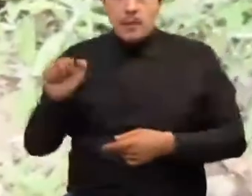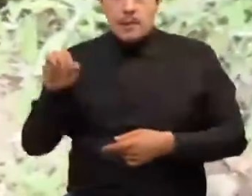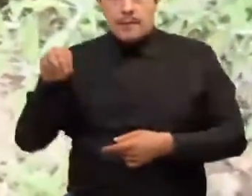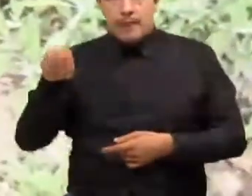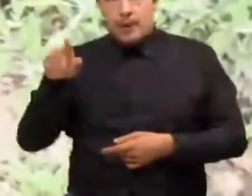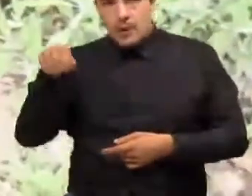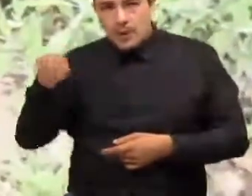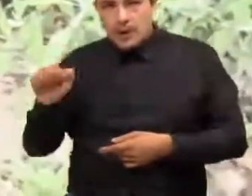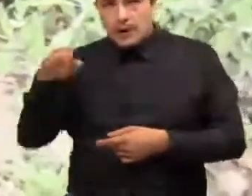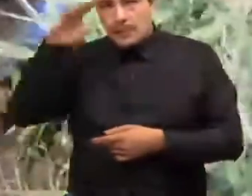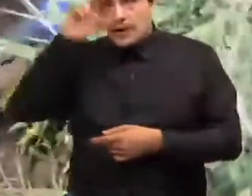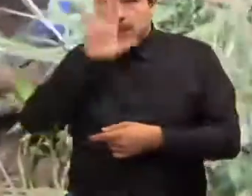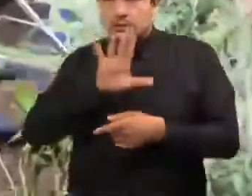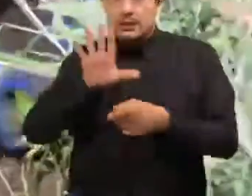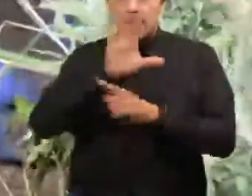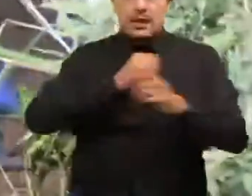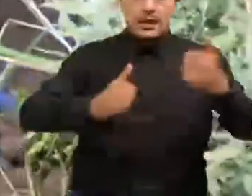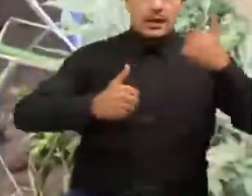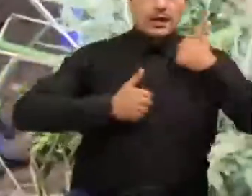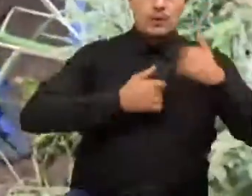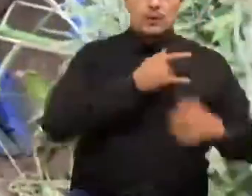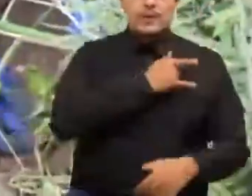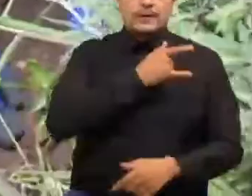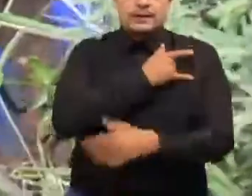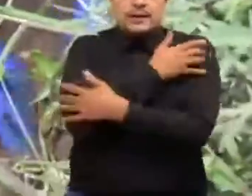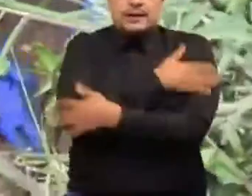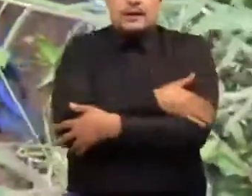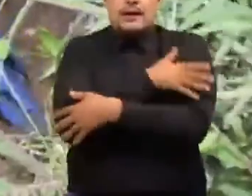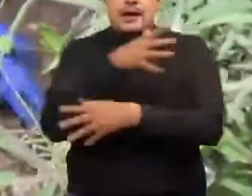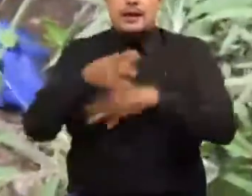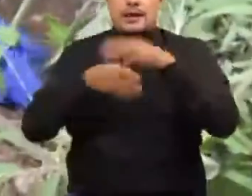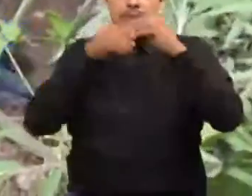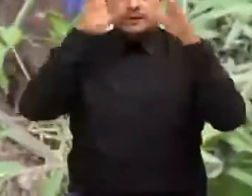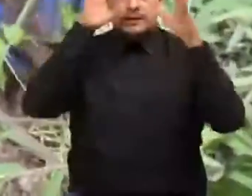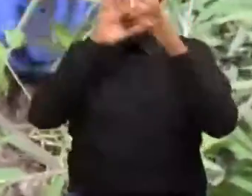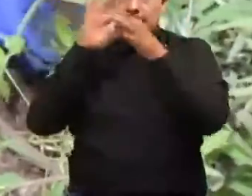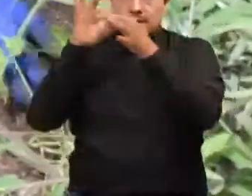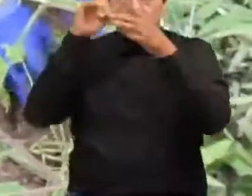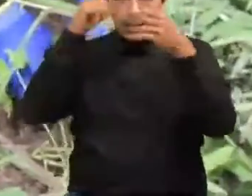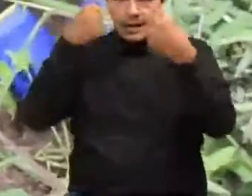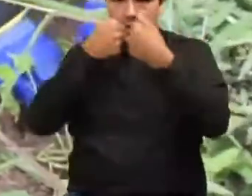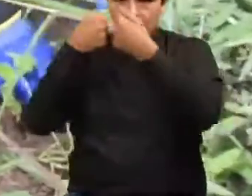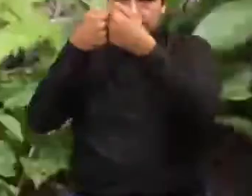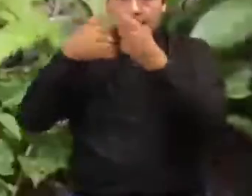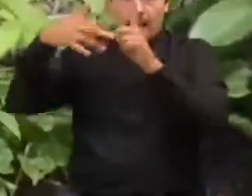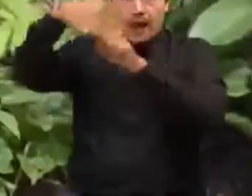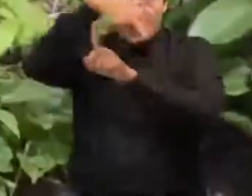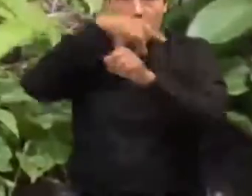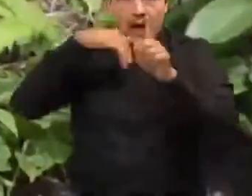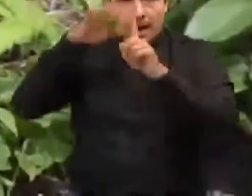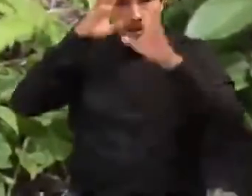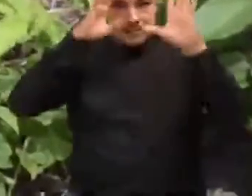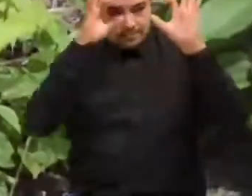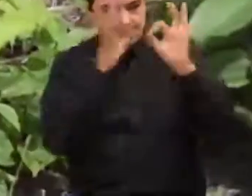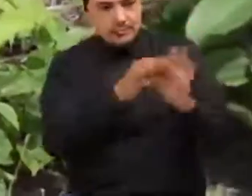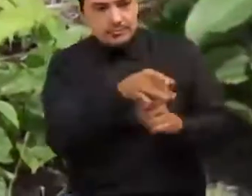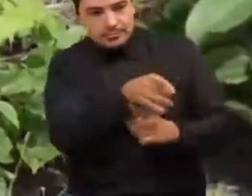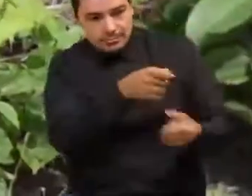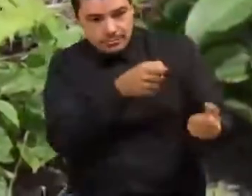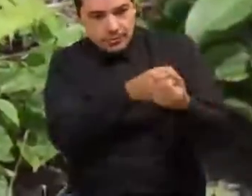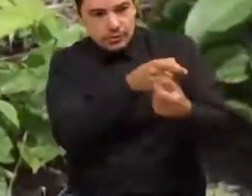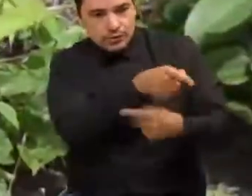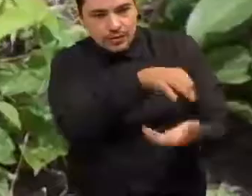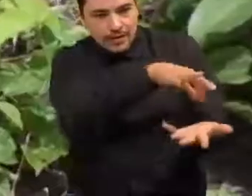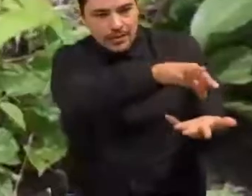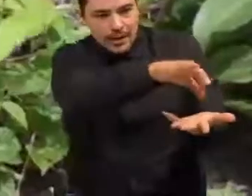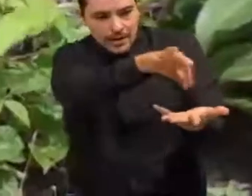Ambiental, Batallón García Rovira, Universidad de Pamplona y Alianzas Ambientales, logró que las cuencas tuvieran un respiro con